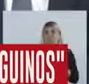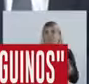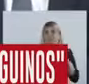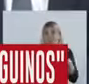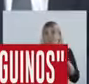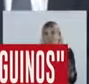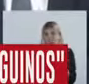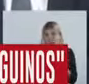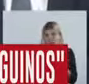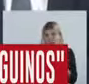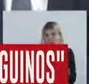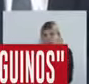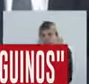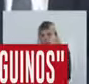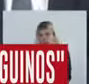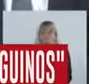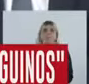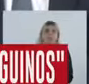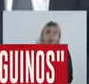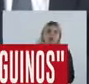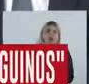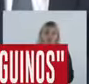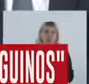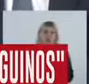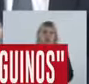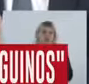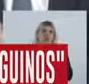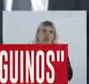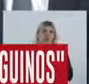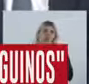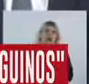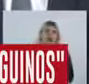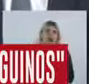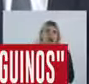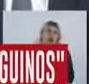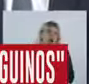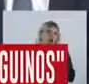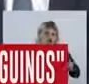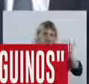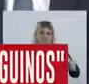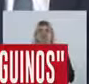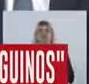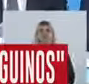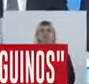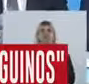Tierra del Fuego para pagar jubilaciones, pensiones, asignaciones y otras prestaciones.